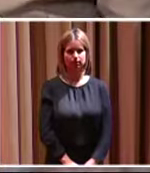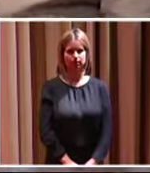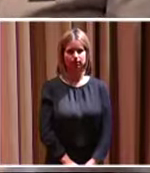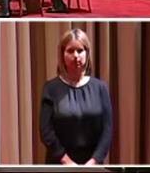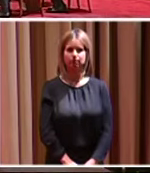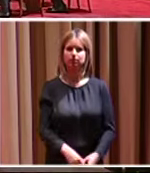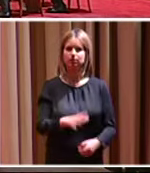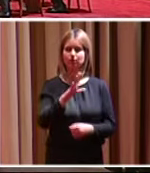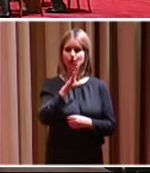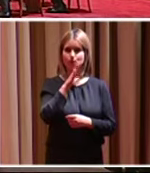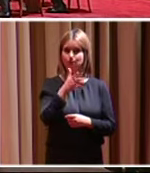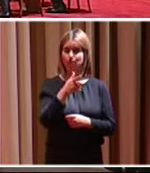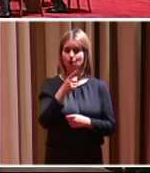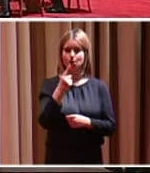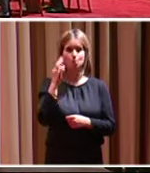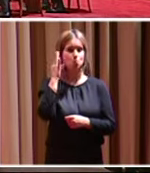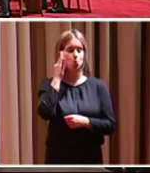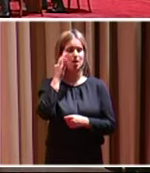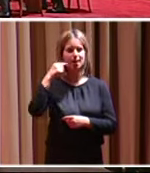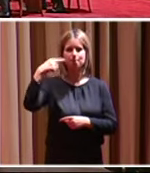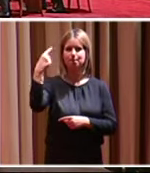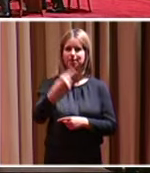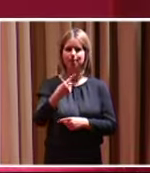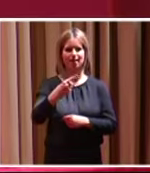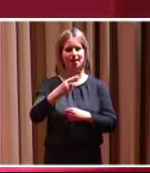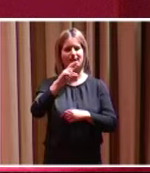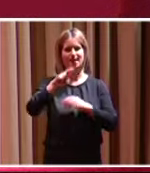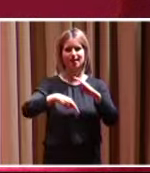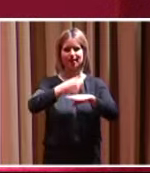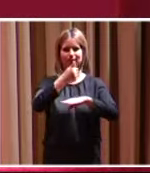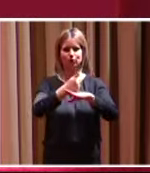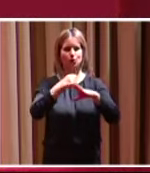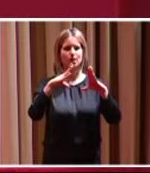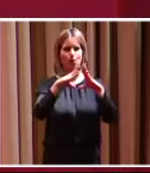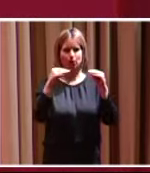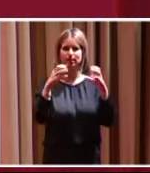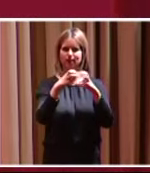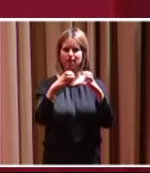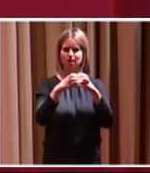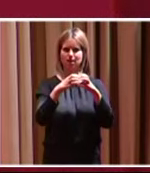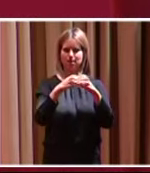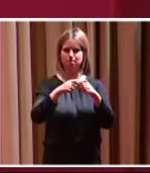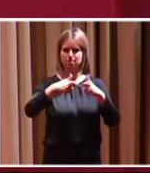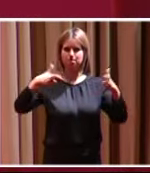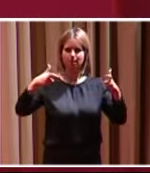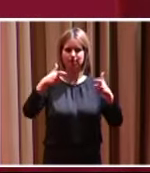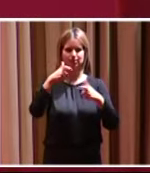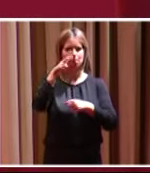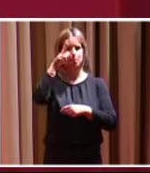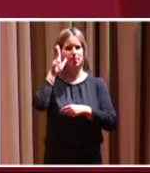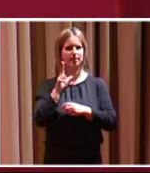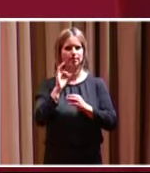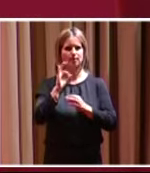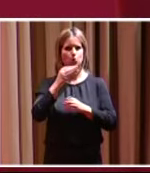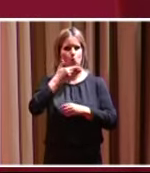Por ser la primera mujer rectora de nuestra universidad, aumentando el prestigio internacional de la misma y